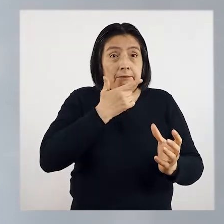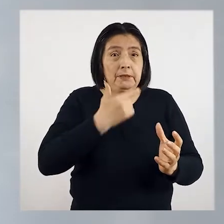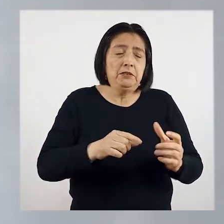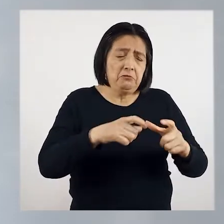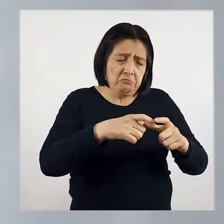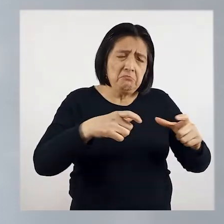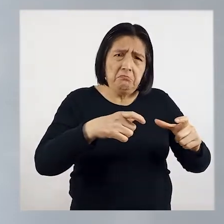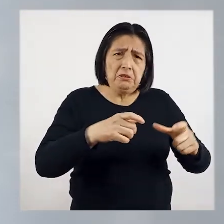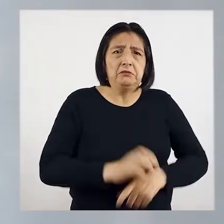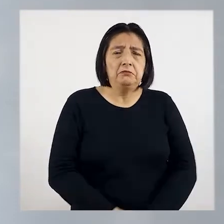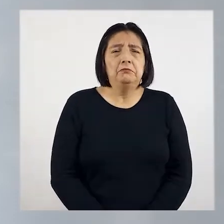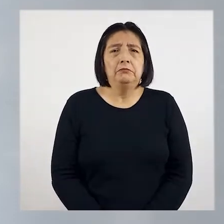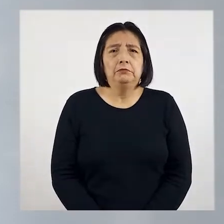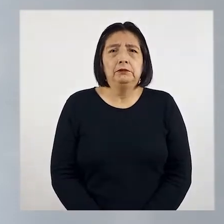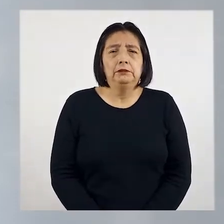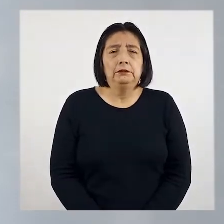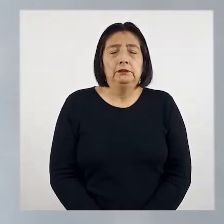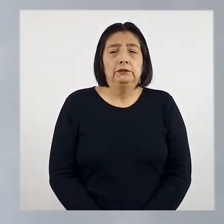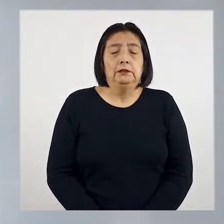Zapallo, un trozo mediano.